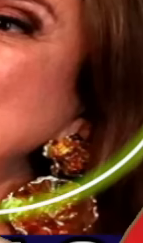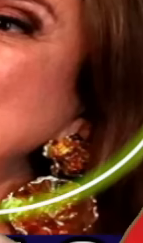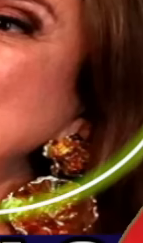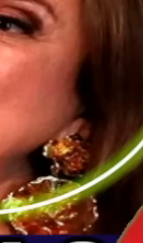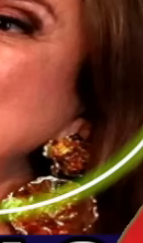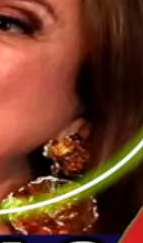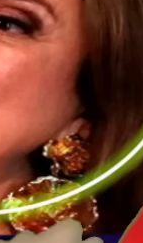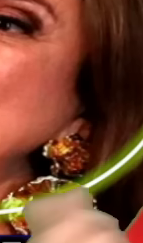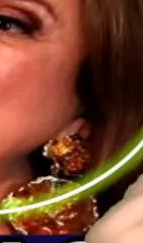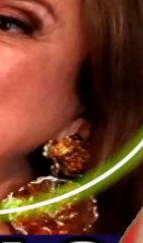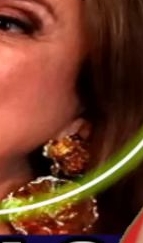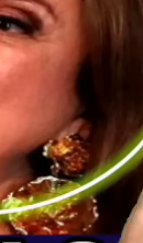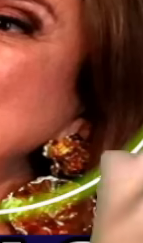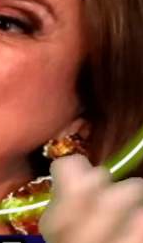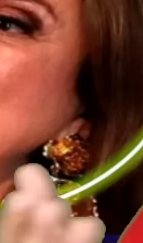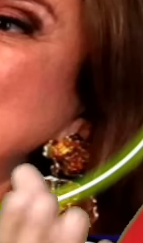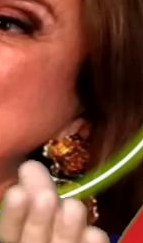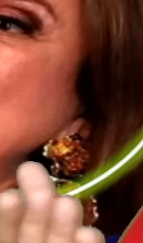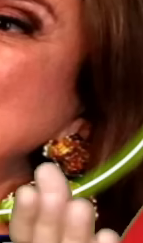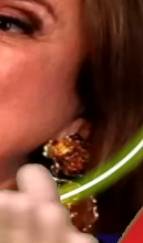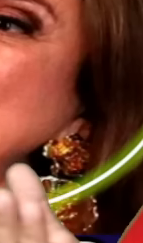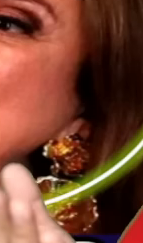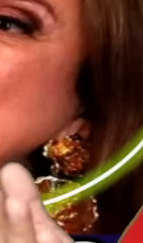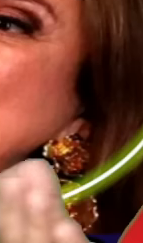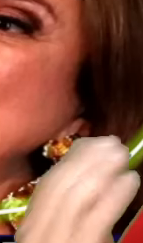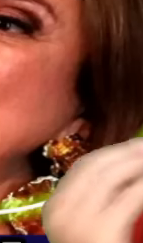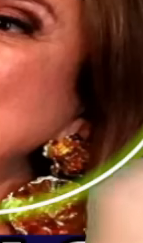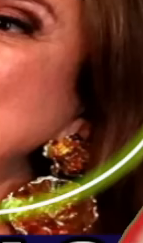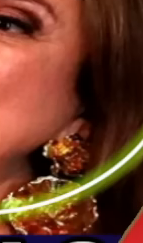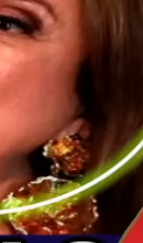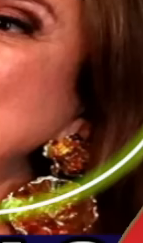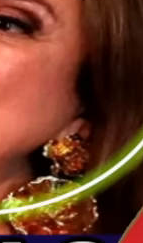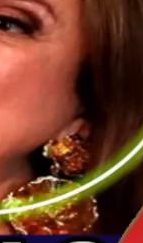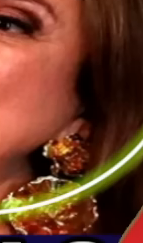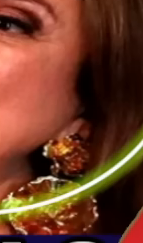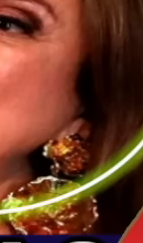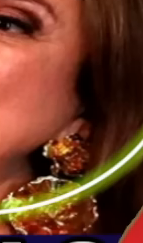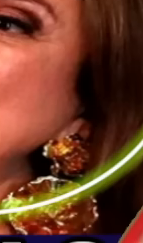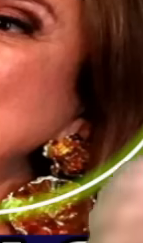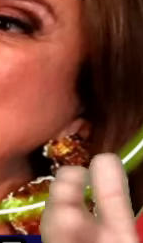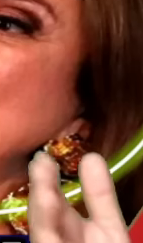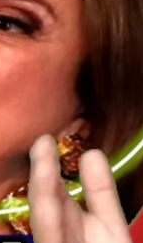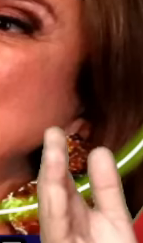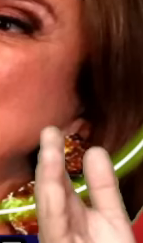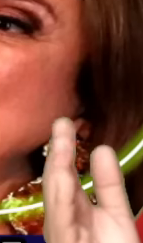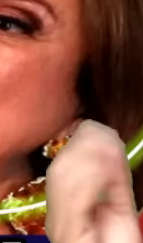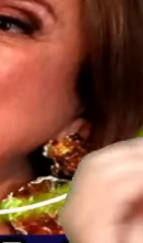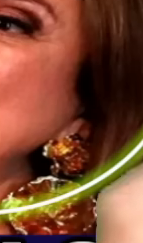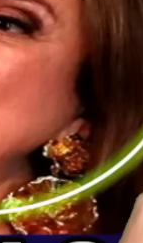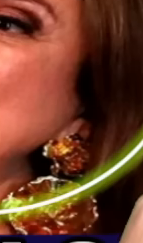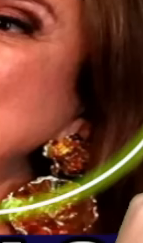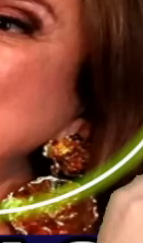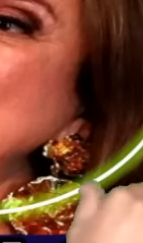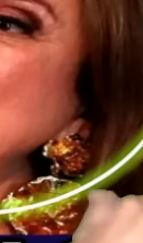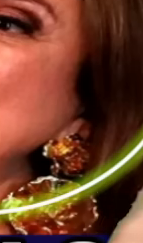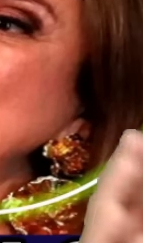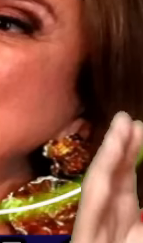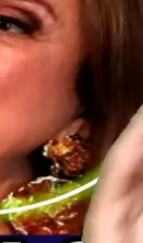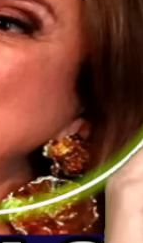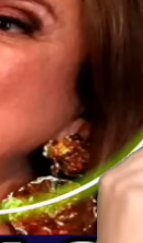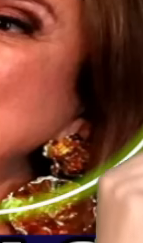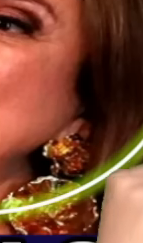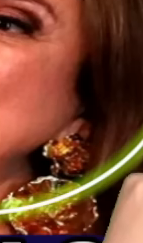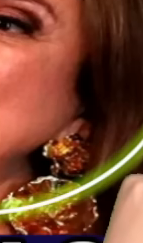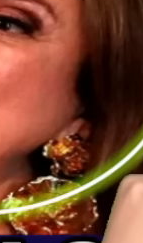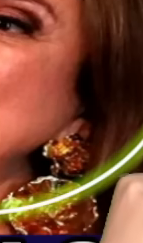y propaganda a favor de ella bueno no diciendo que los programas sociales son este de carácter constitucional no Y aparte pues que